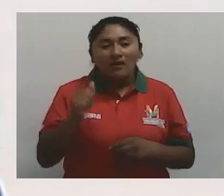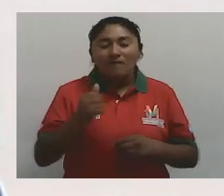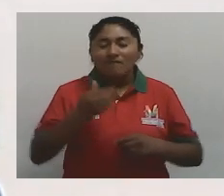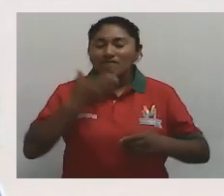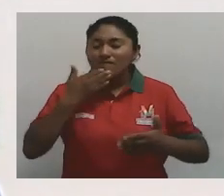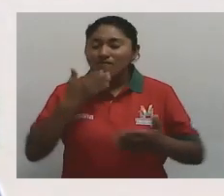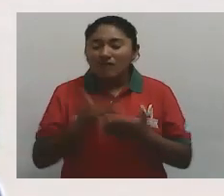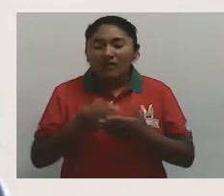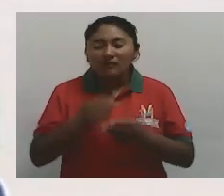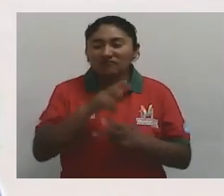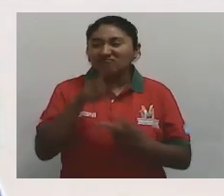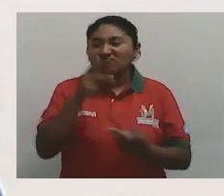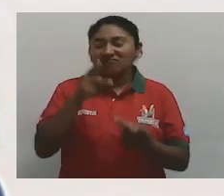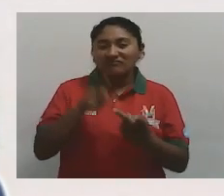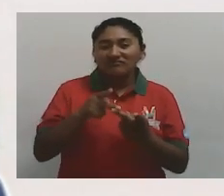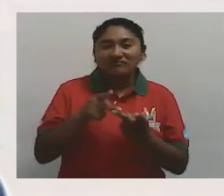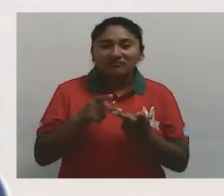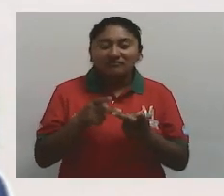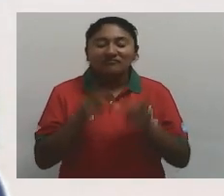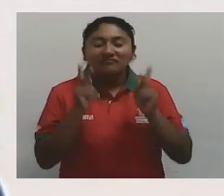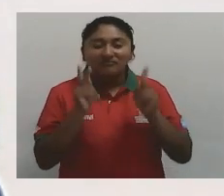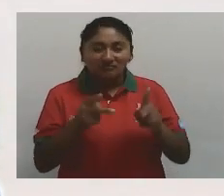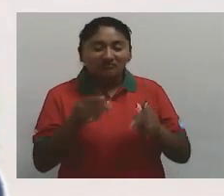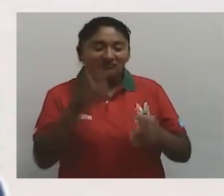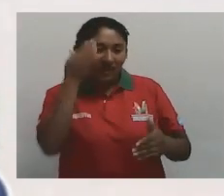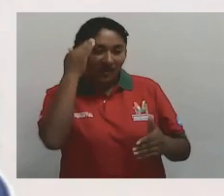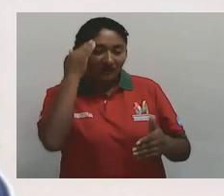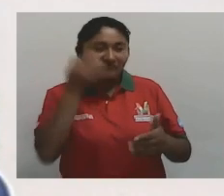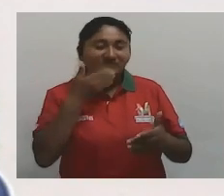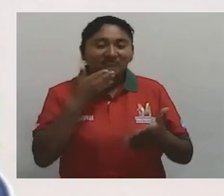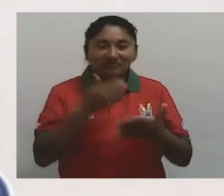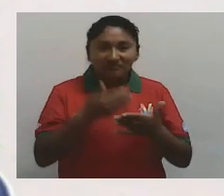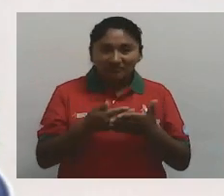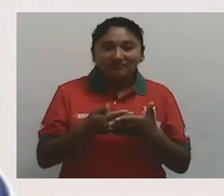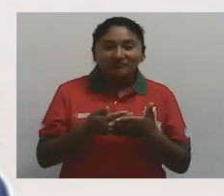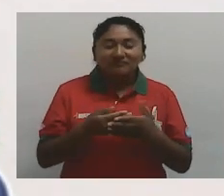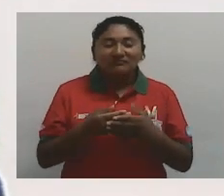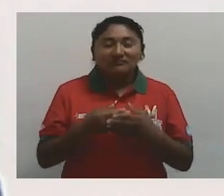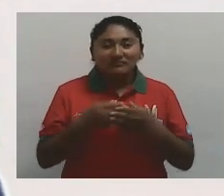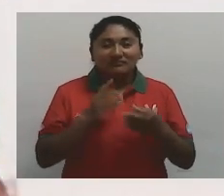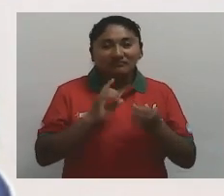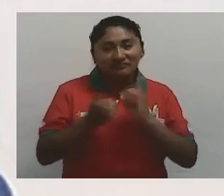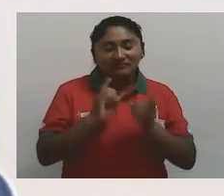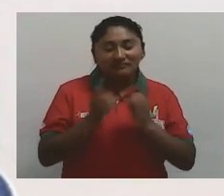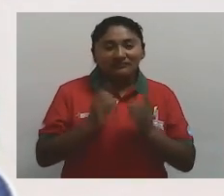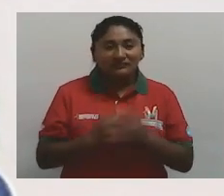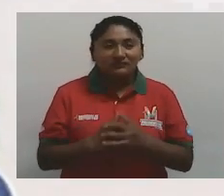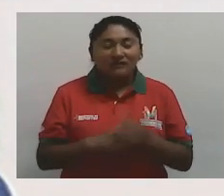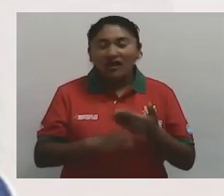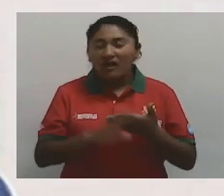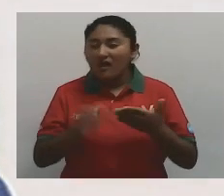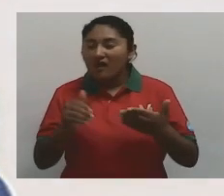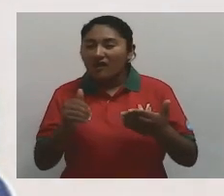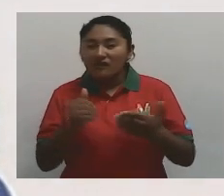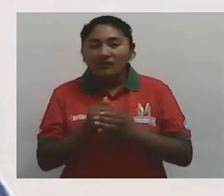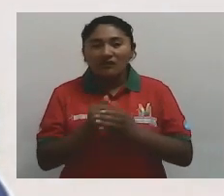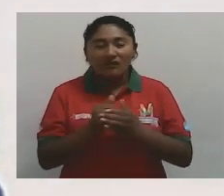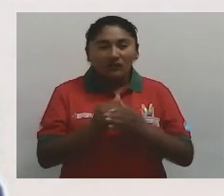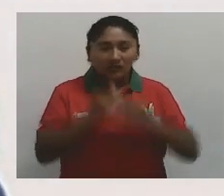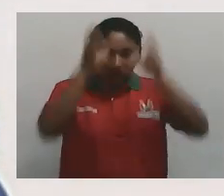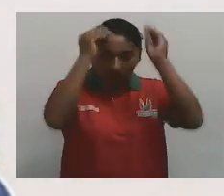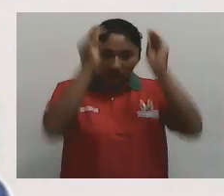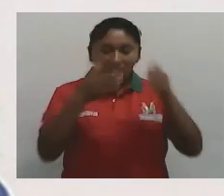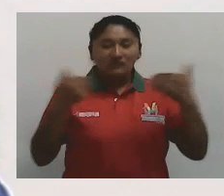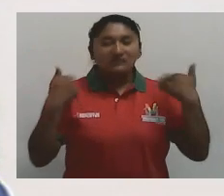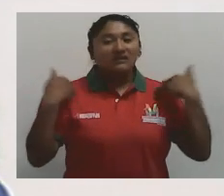profesionales, jueces, árbitros federados que nos están capacitando estos días a todos los profesores de educación física, a todos